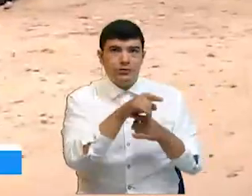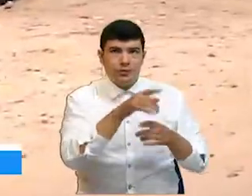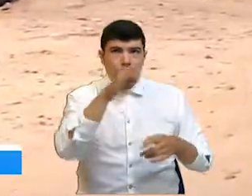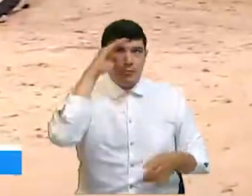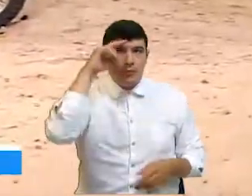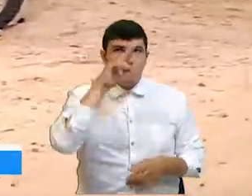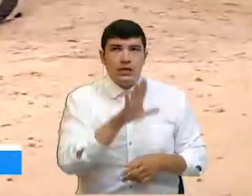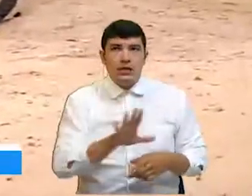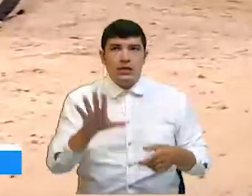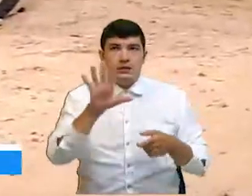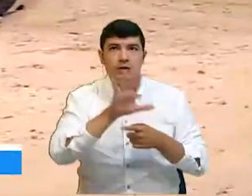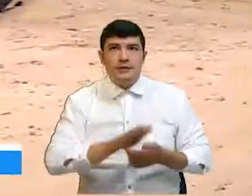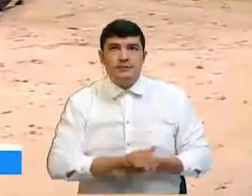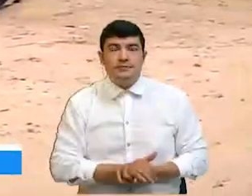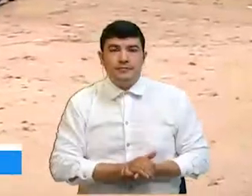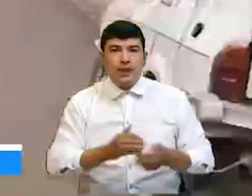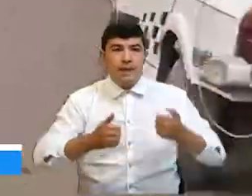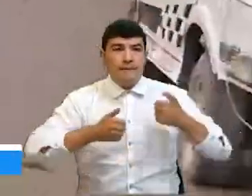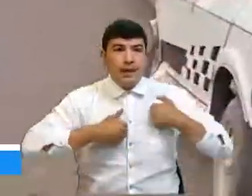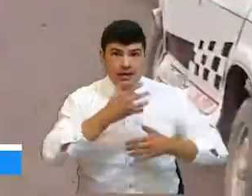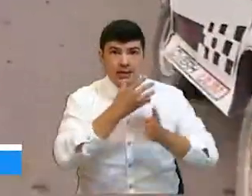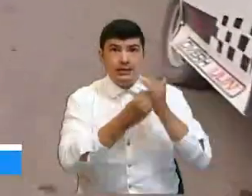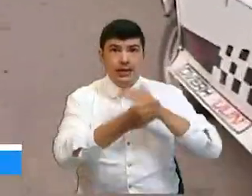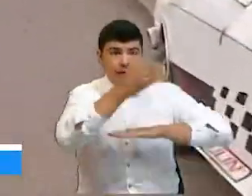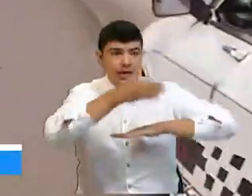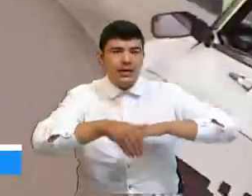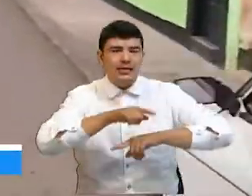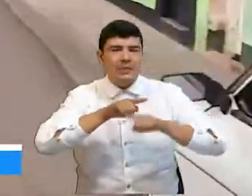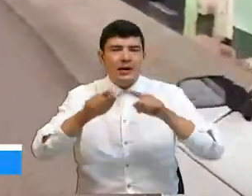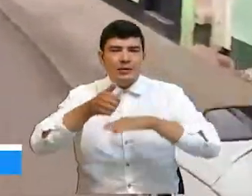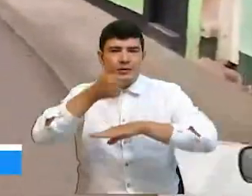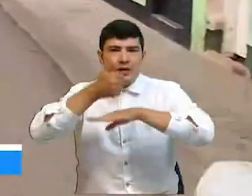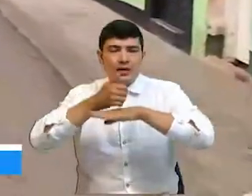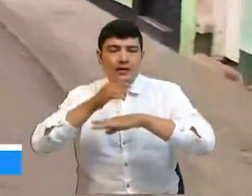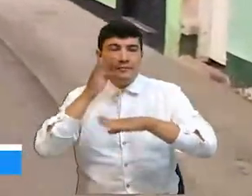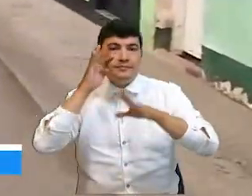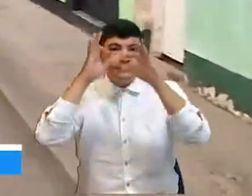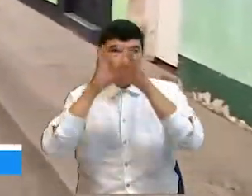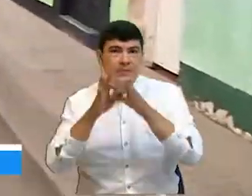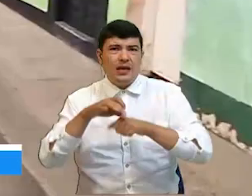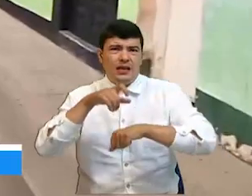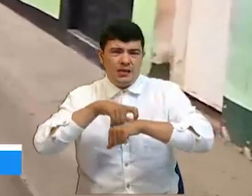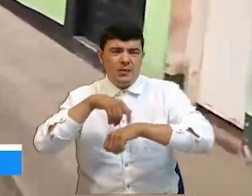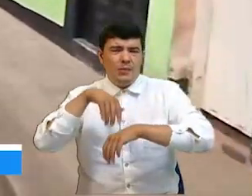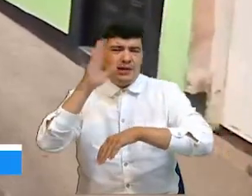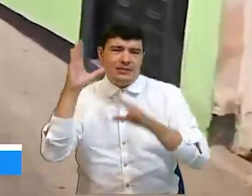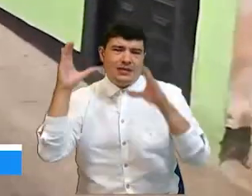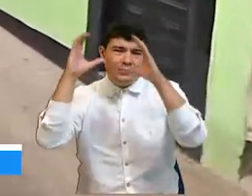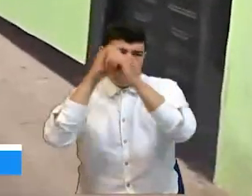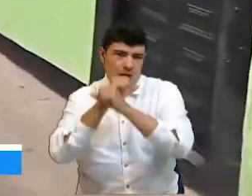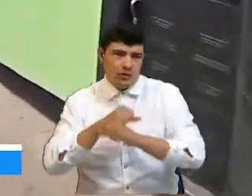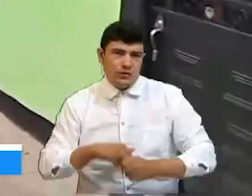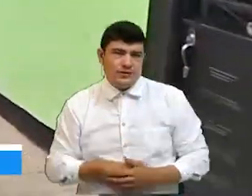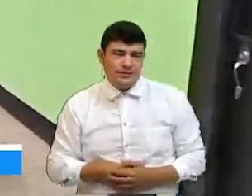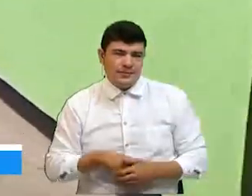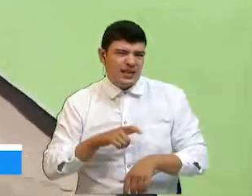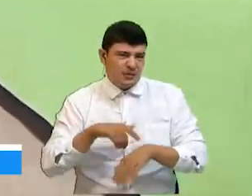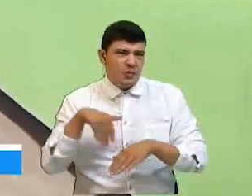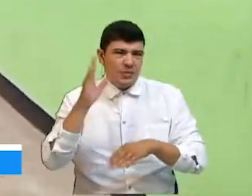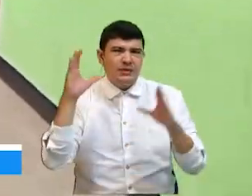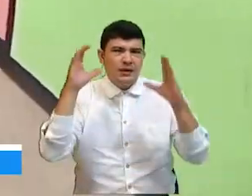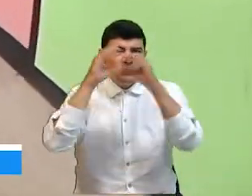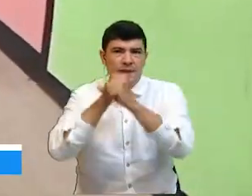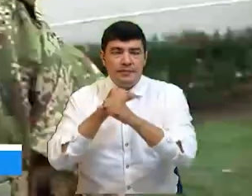incrementaría la presencia de militares en la calle pero las autoridades son enfáticas al señalar que será en oración de la noche especialmente y en especial